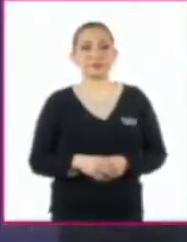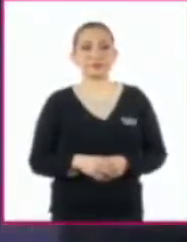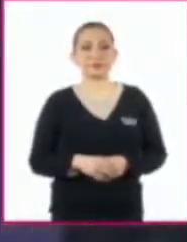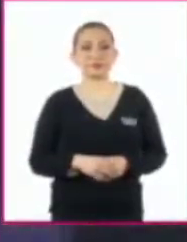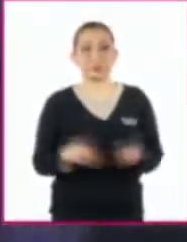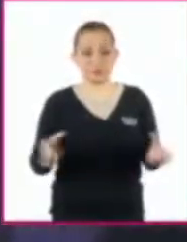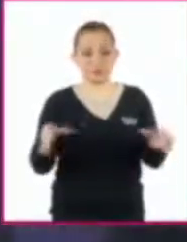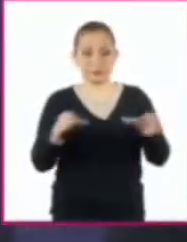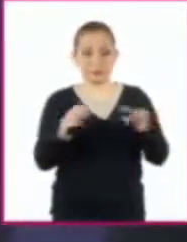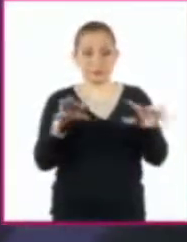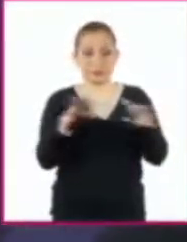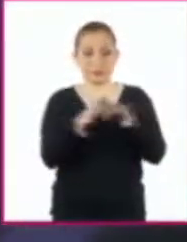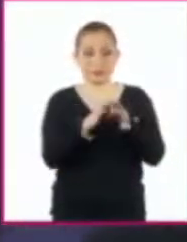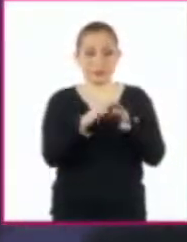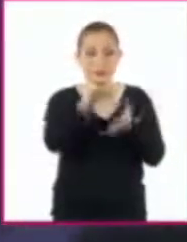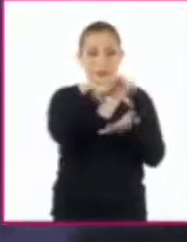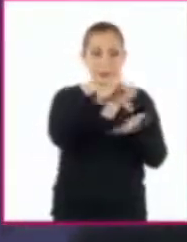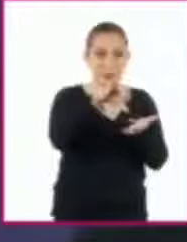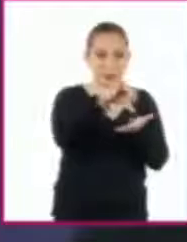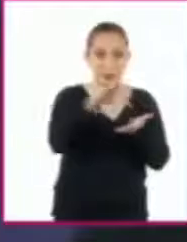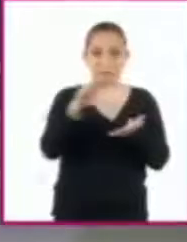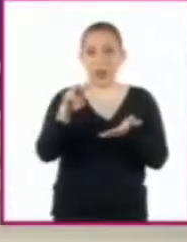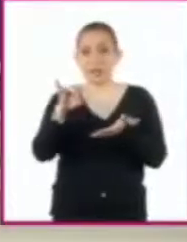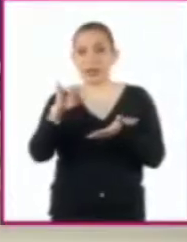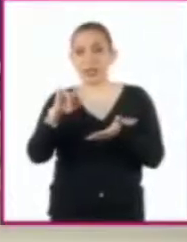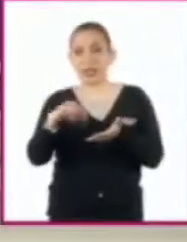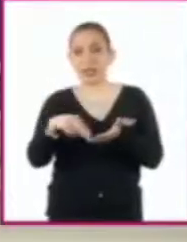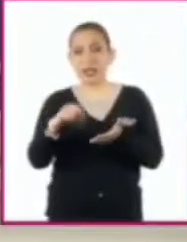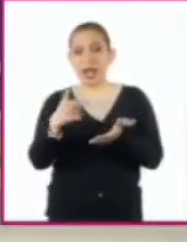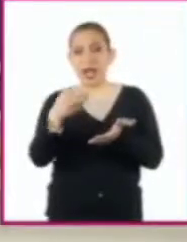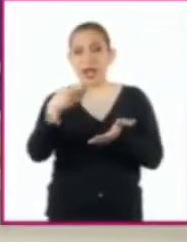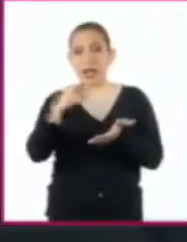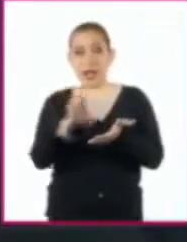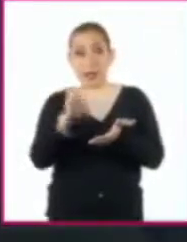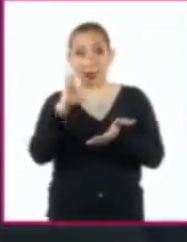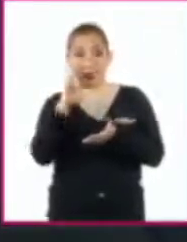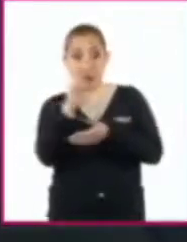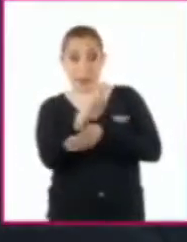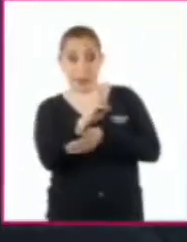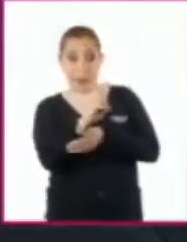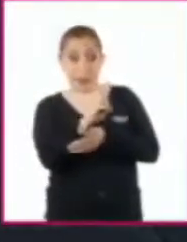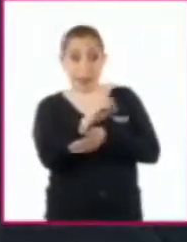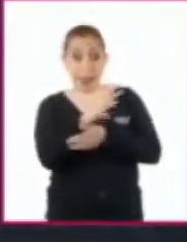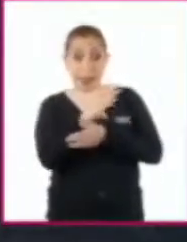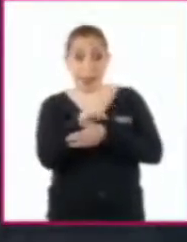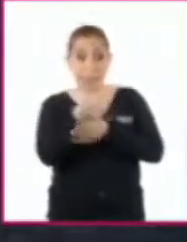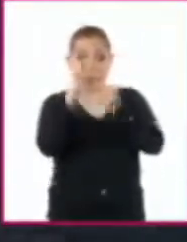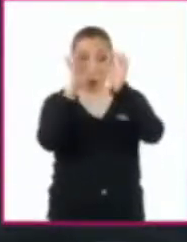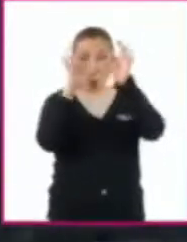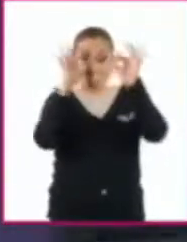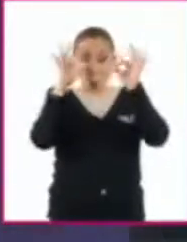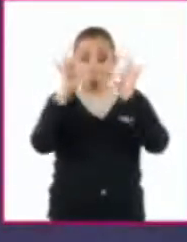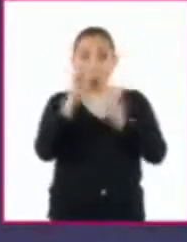Vamos a mezclar aceite, vinagre y pueden observar las burbujas que se forman.